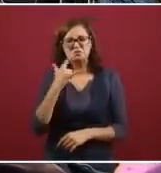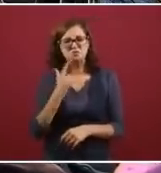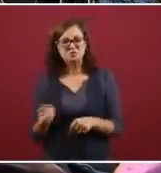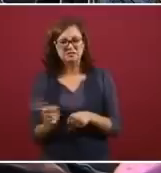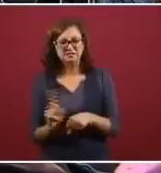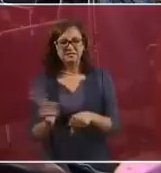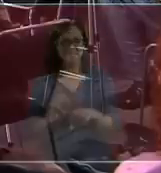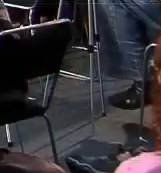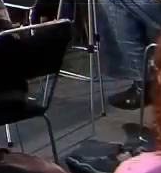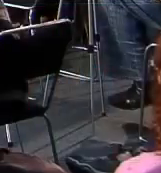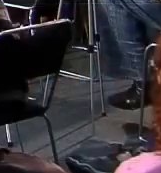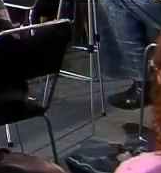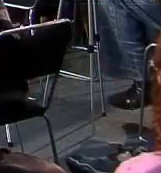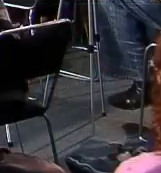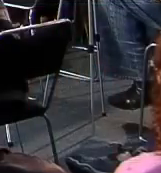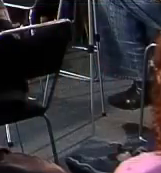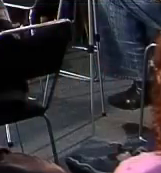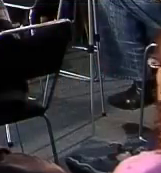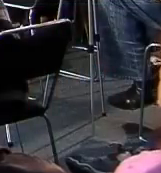Sí, lo he hecho ya. Lo